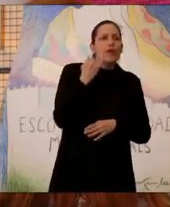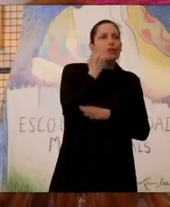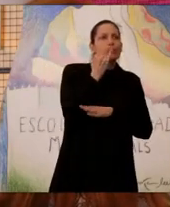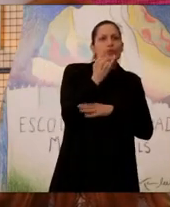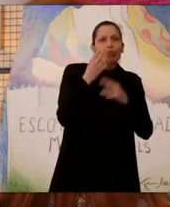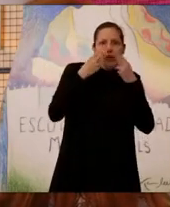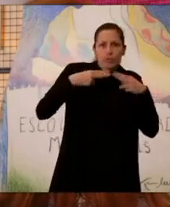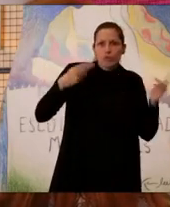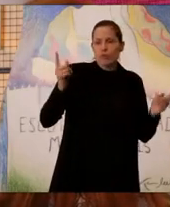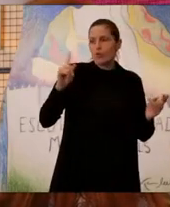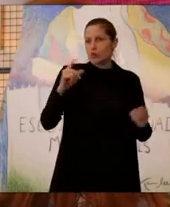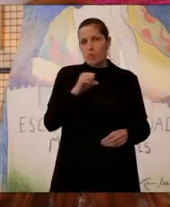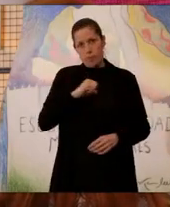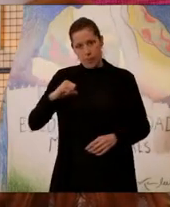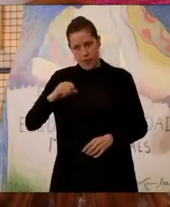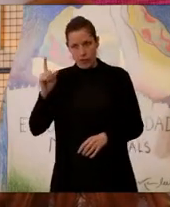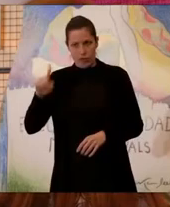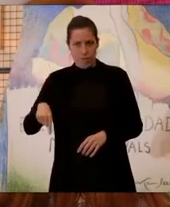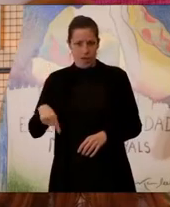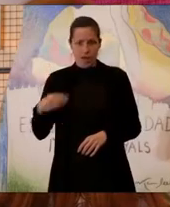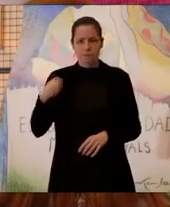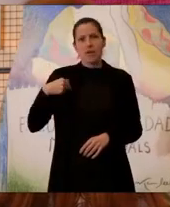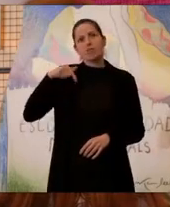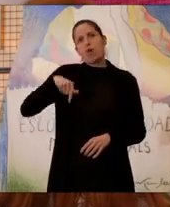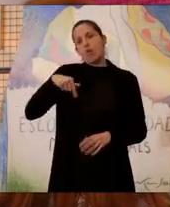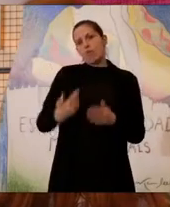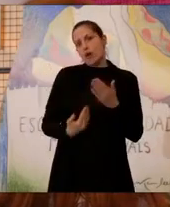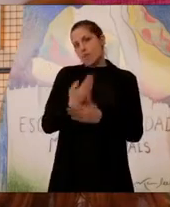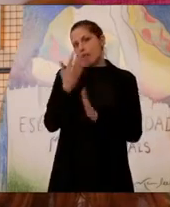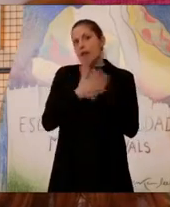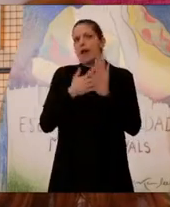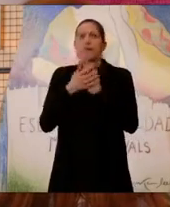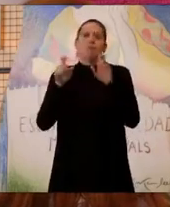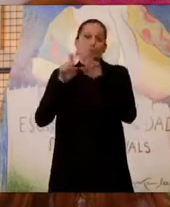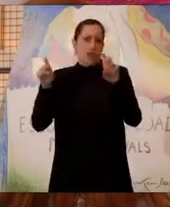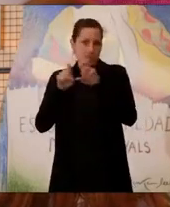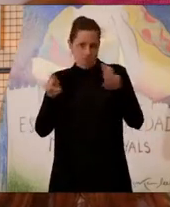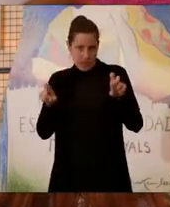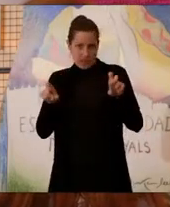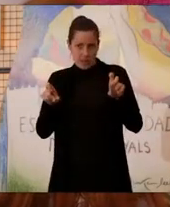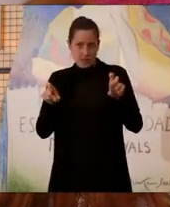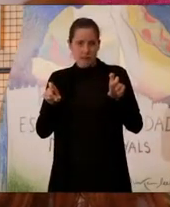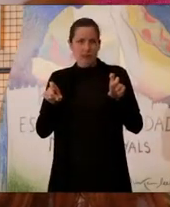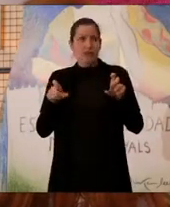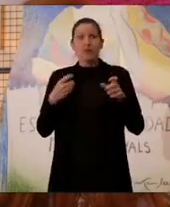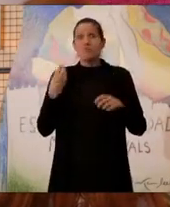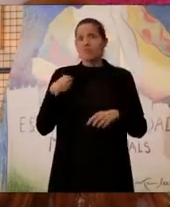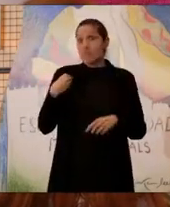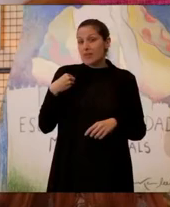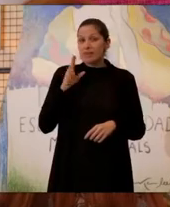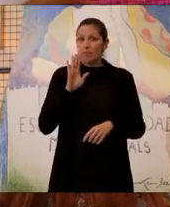el privado como se hablaba esta mañana de las empresas etcétera están hechas a imagen y semejanza de los hombres